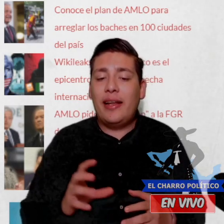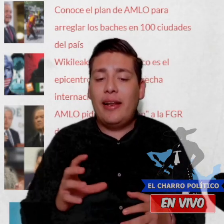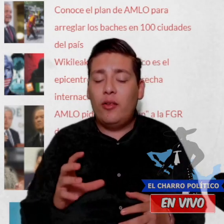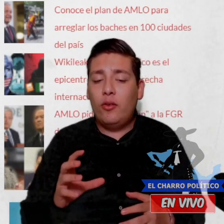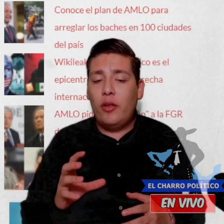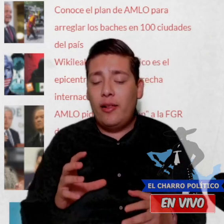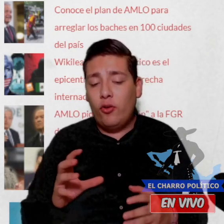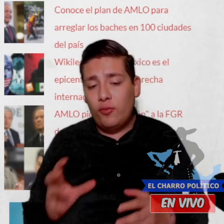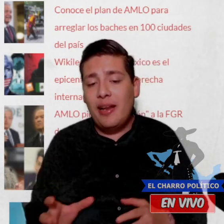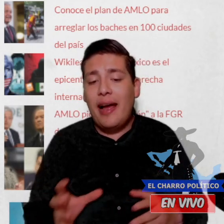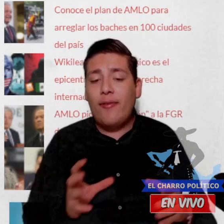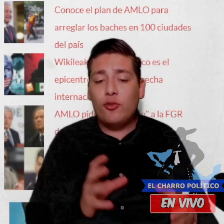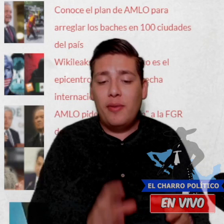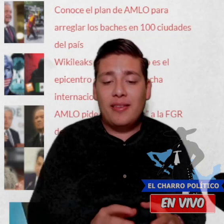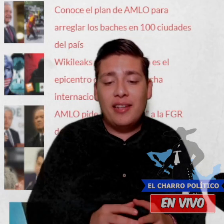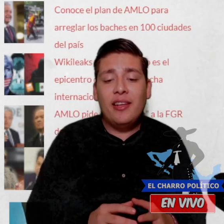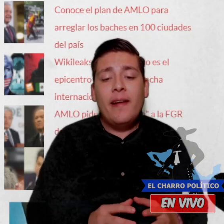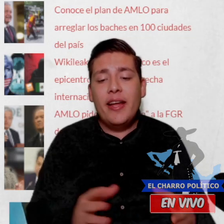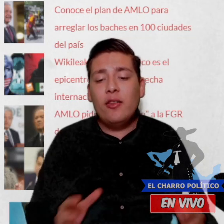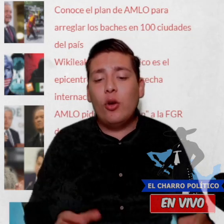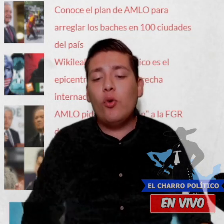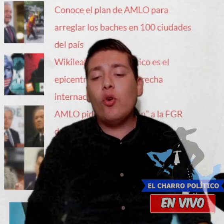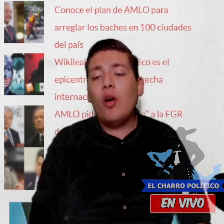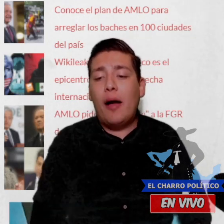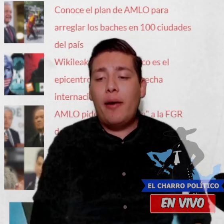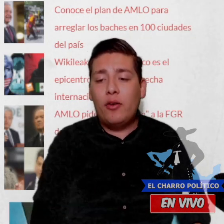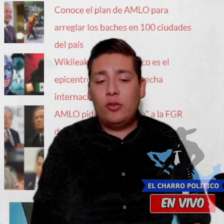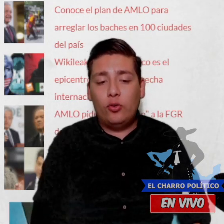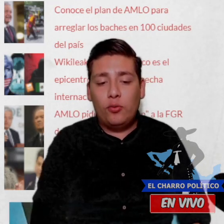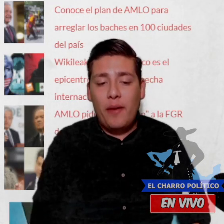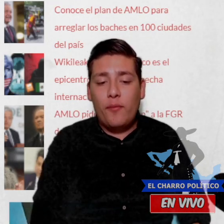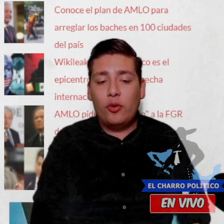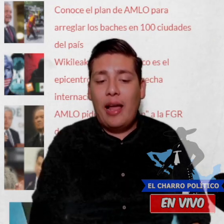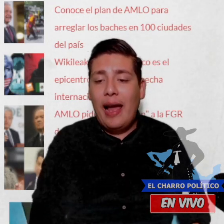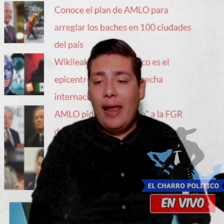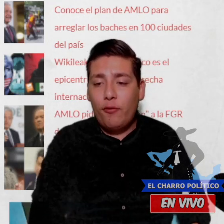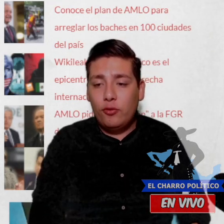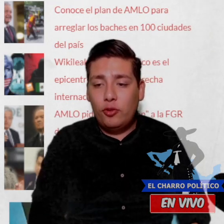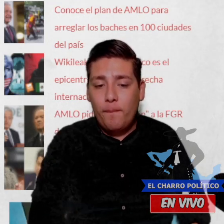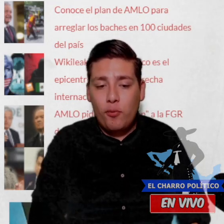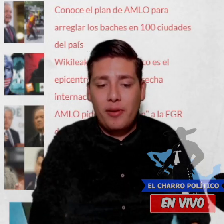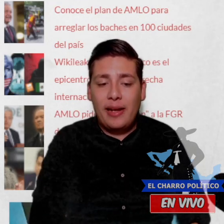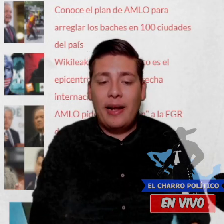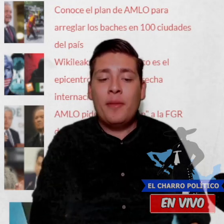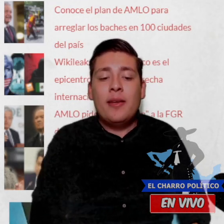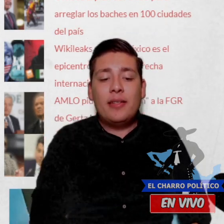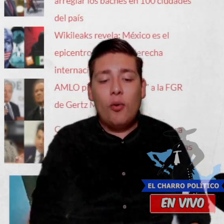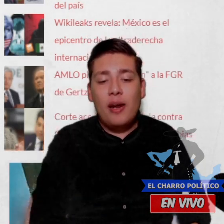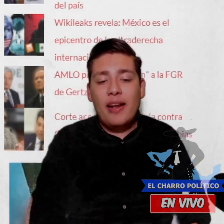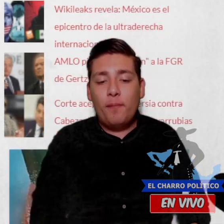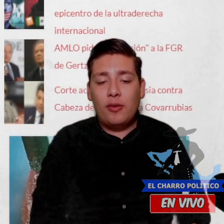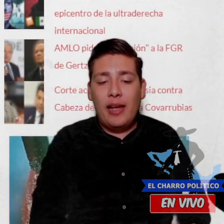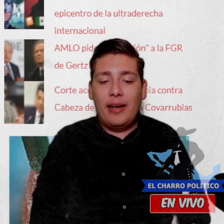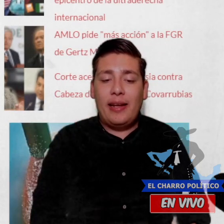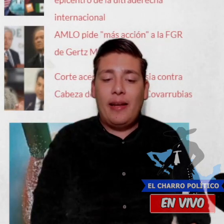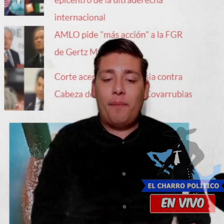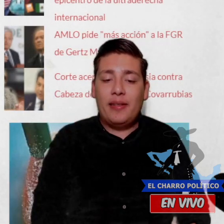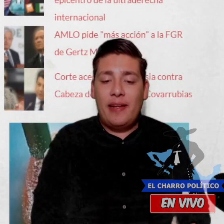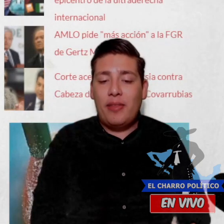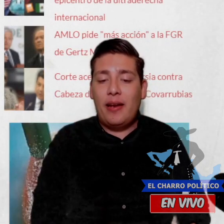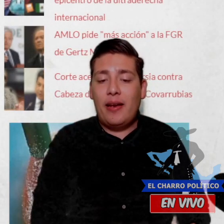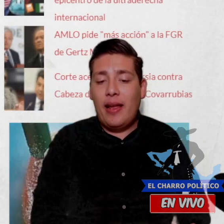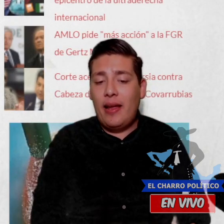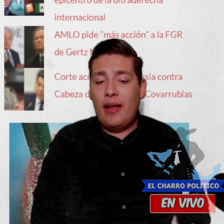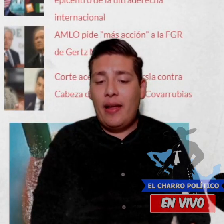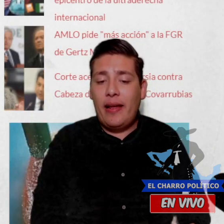Fox, en el del 2000 al 2006, introdujo a varios de sus miembros a la función pública. Según el reportaje que